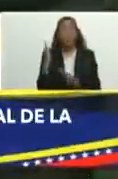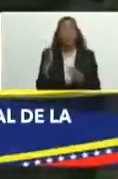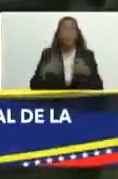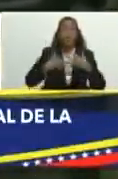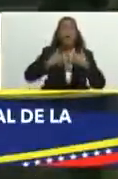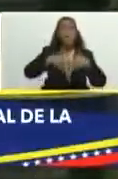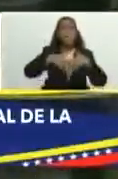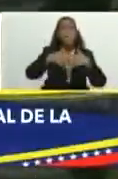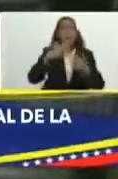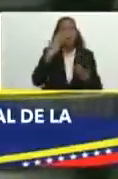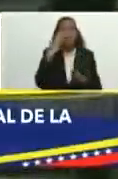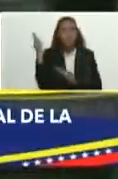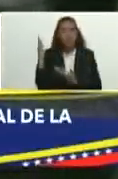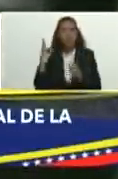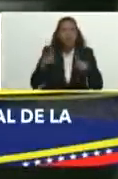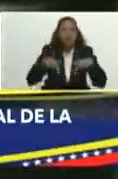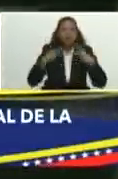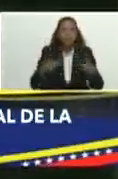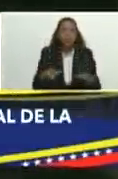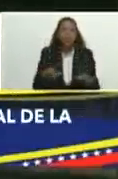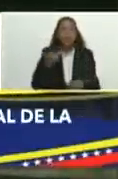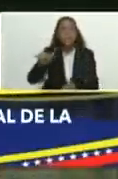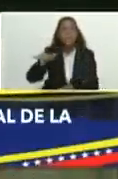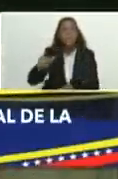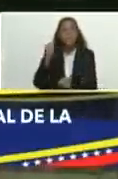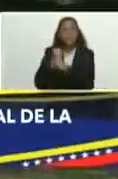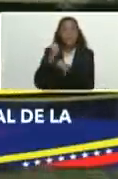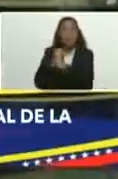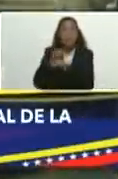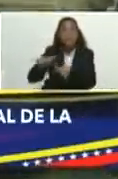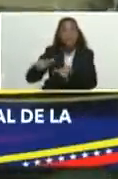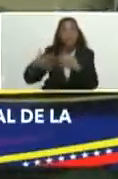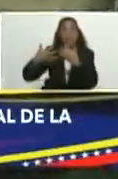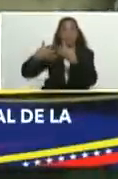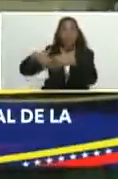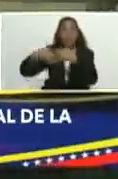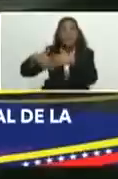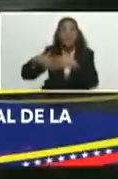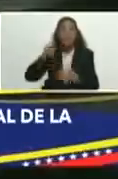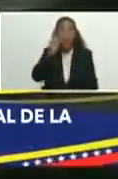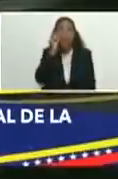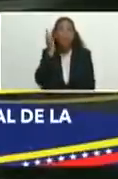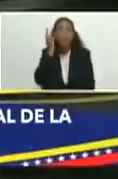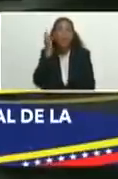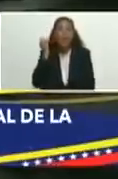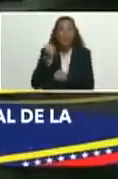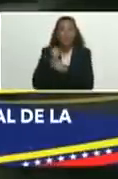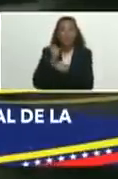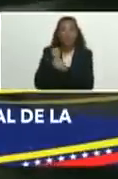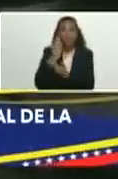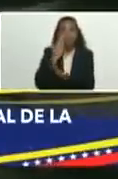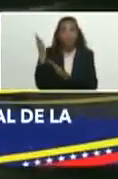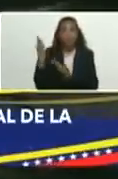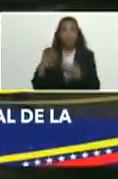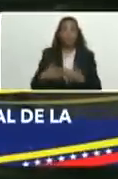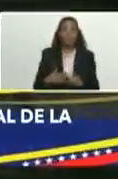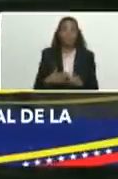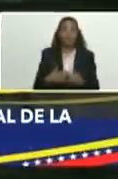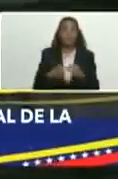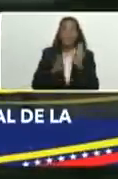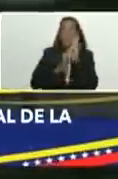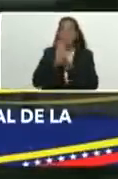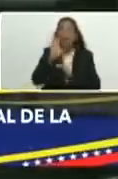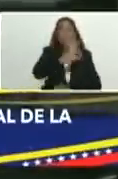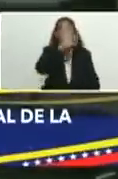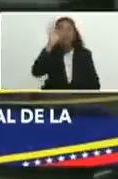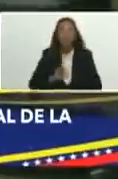maquinaria reactivada por los propios trabajadores y trabajadoras de cauchos de Venezuela. Vamos elevando la